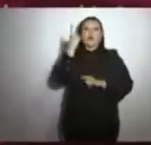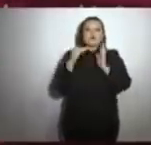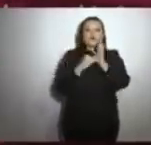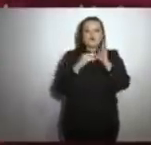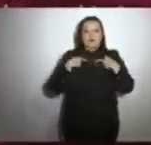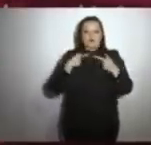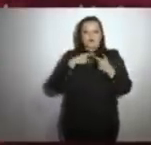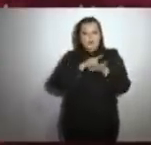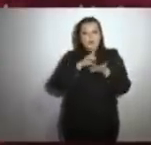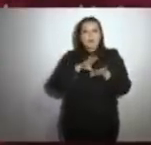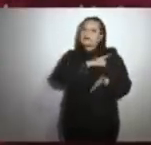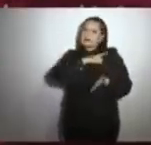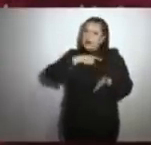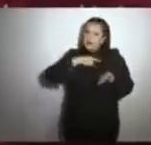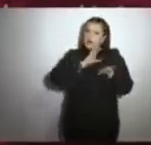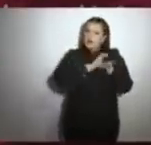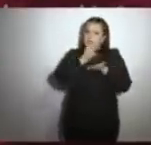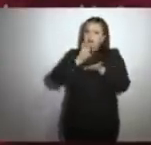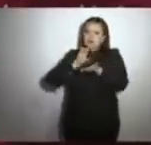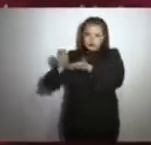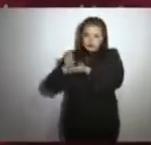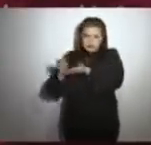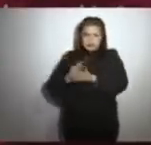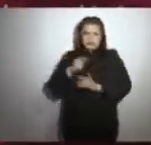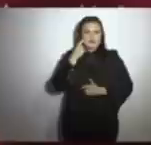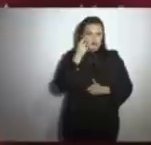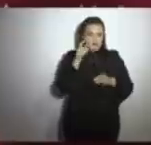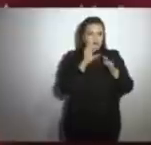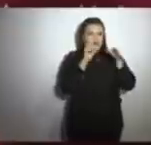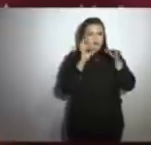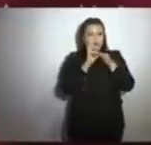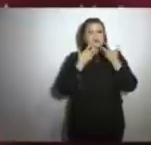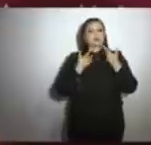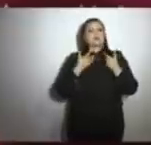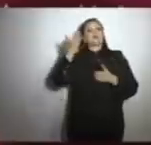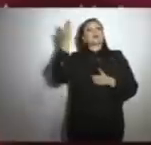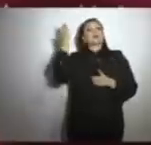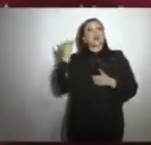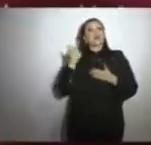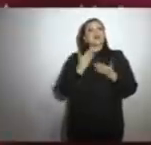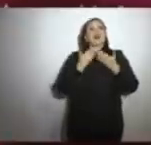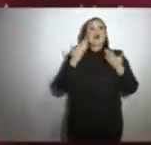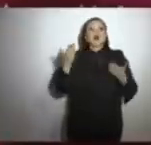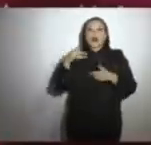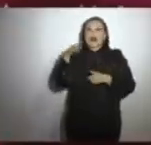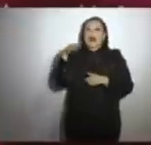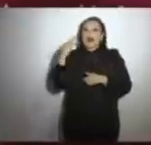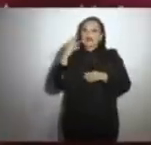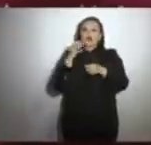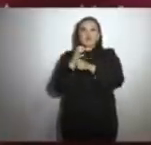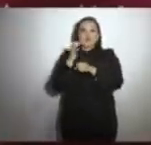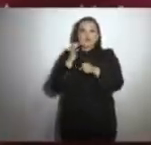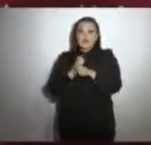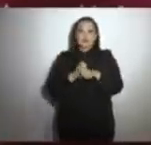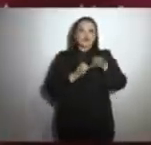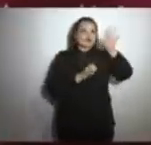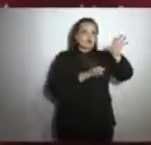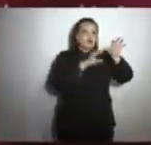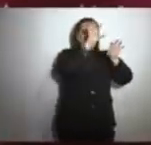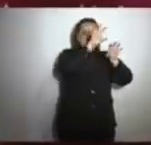discapacidad. Les puedo decir hoy con mucho orgullo que ya 14 entidades, con San Luis Potosí son